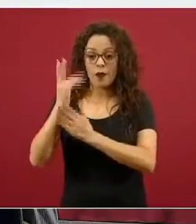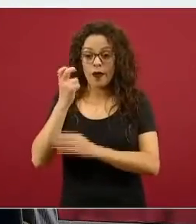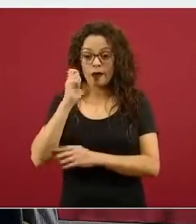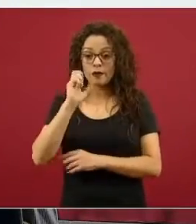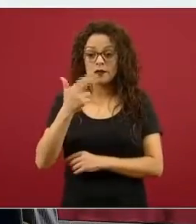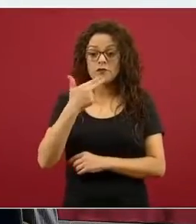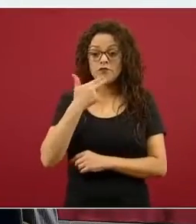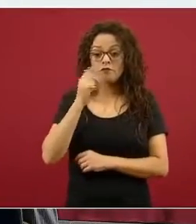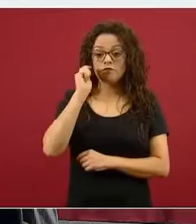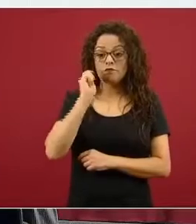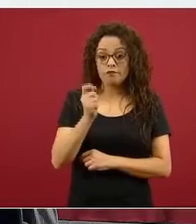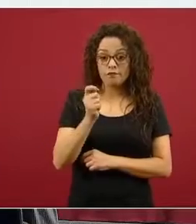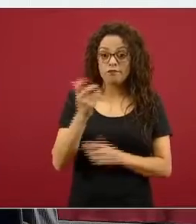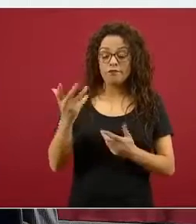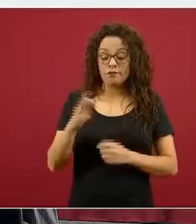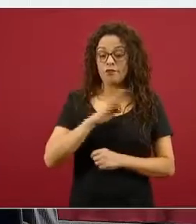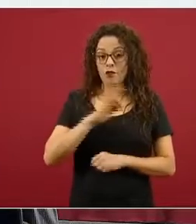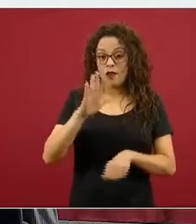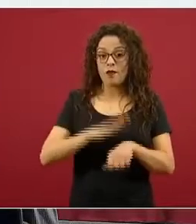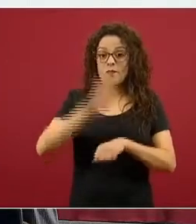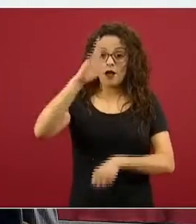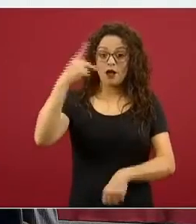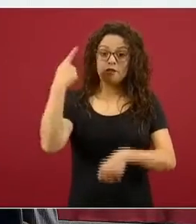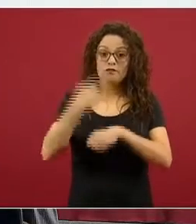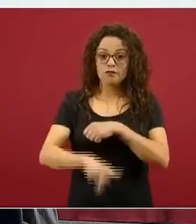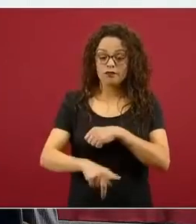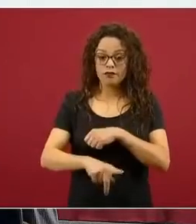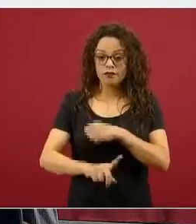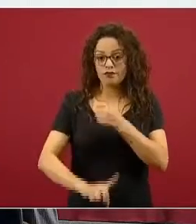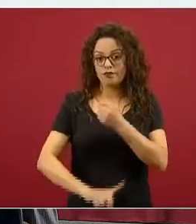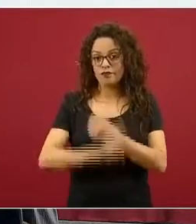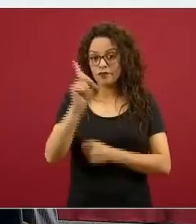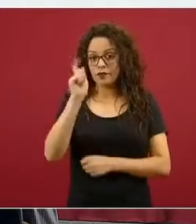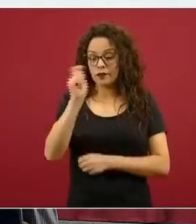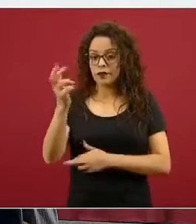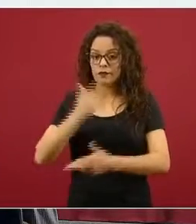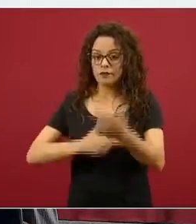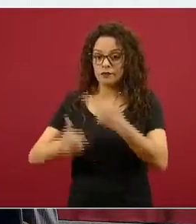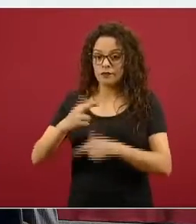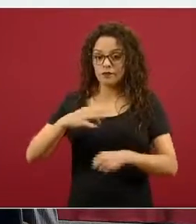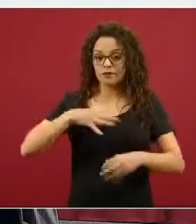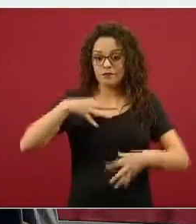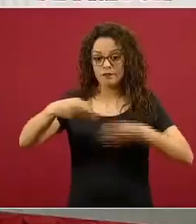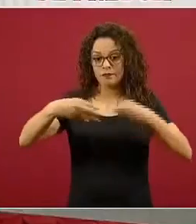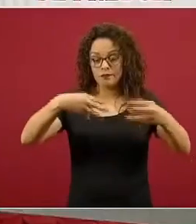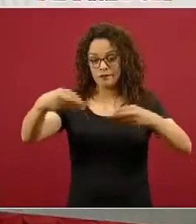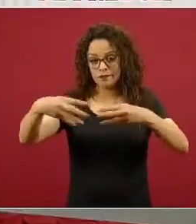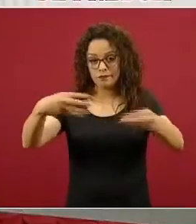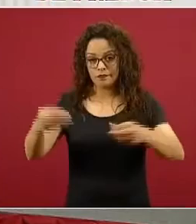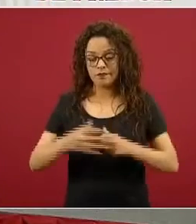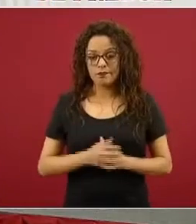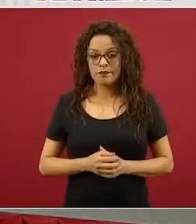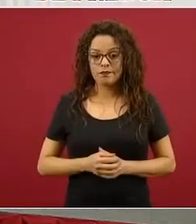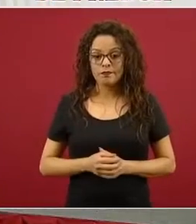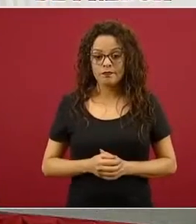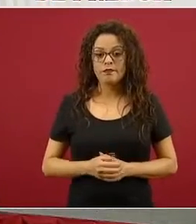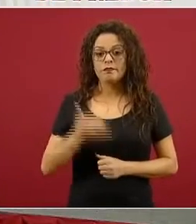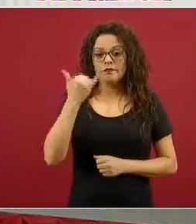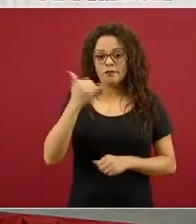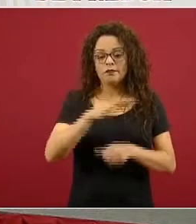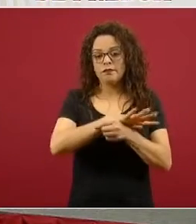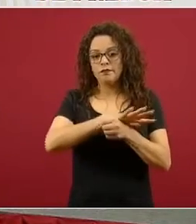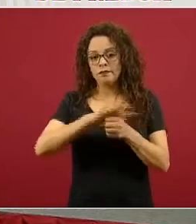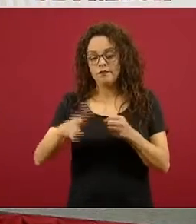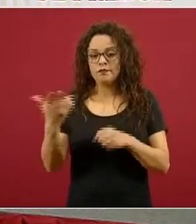Chihuahua en una situación de mayor riesgo para que tenga un incremento en su carga hospitalaria y en